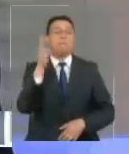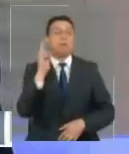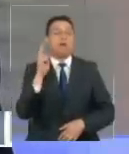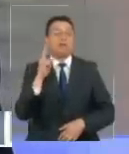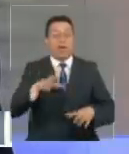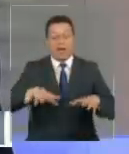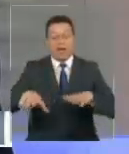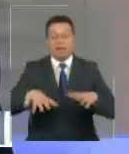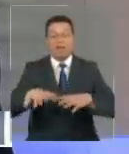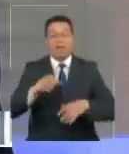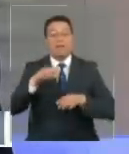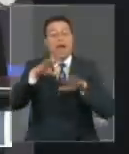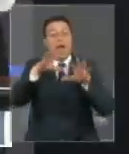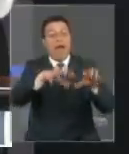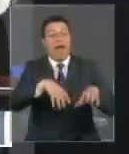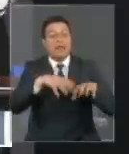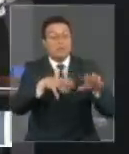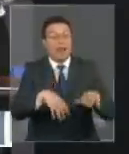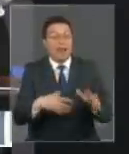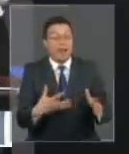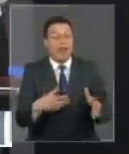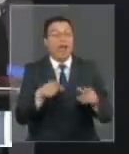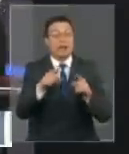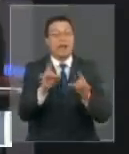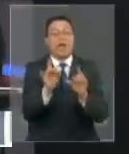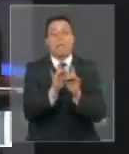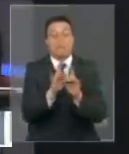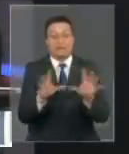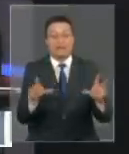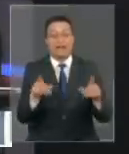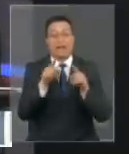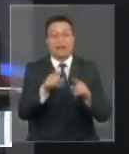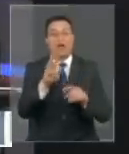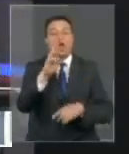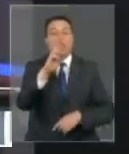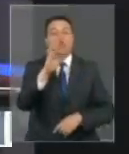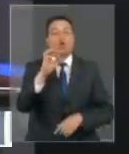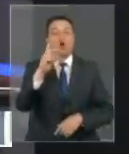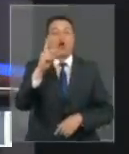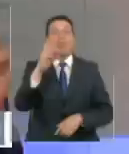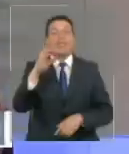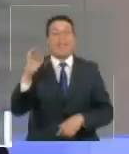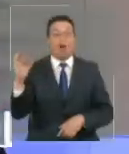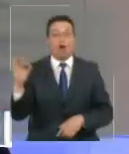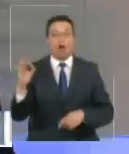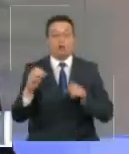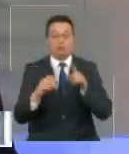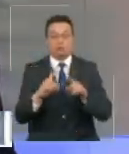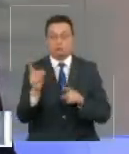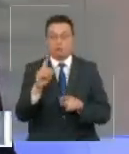actividades con animales y particularmente el ejercicio del rodeo. No es un decreto.